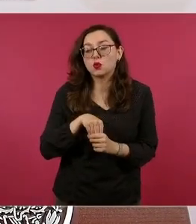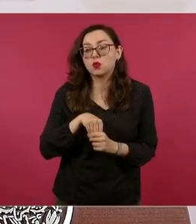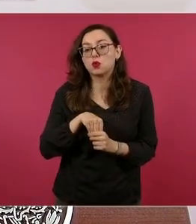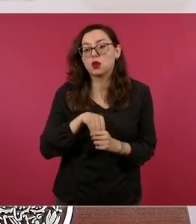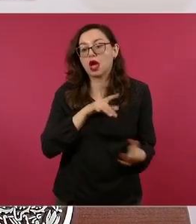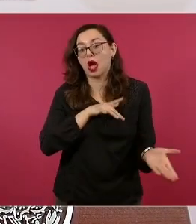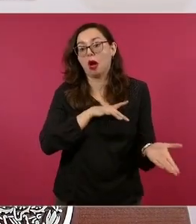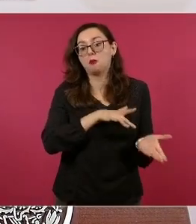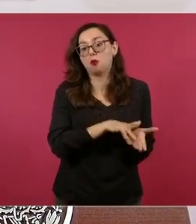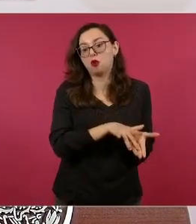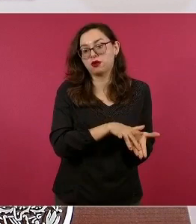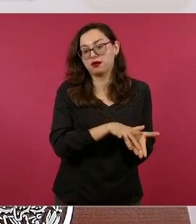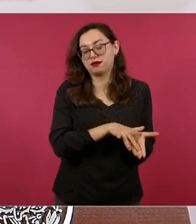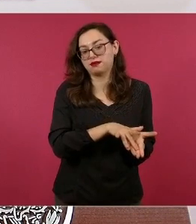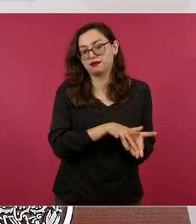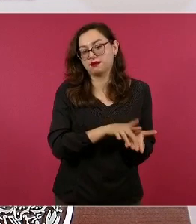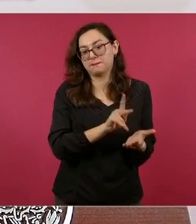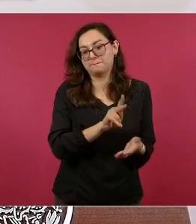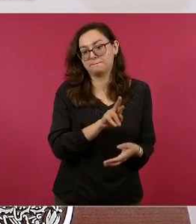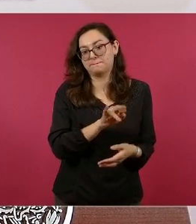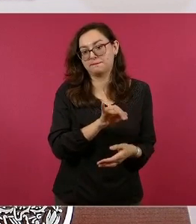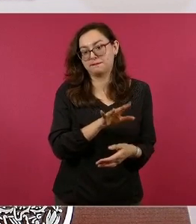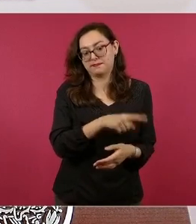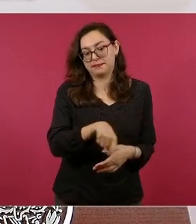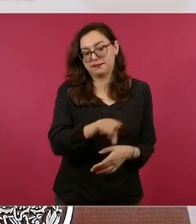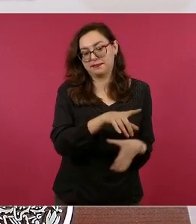pues no era para ellos.